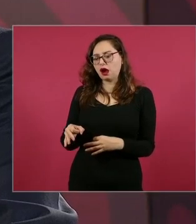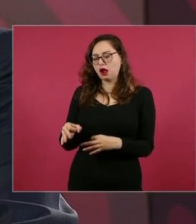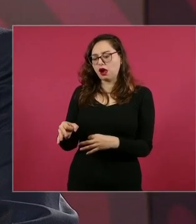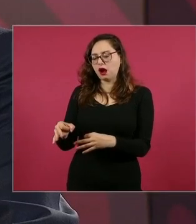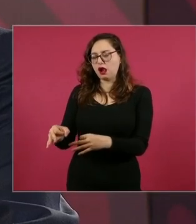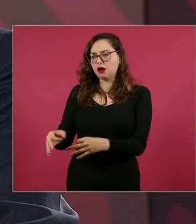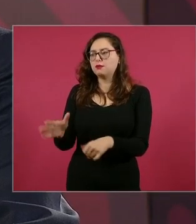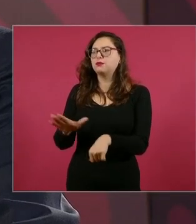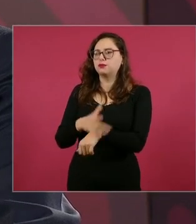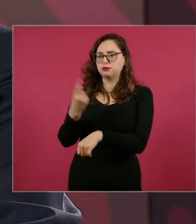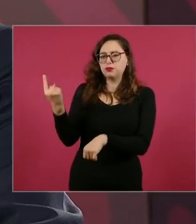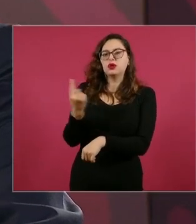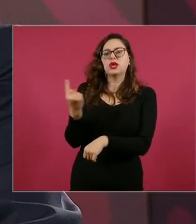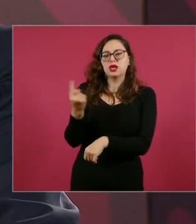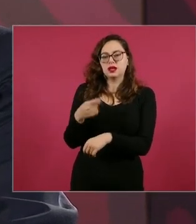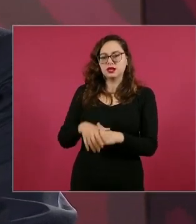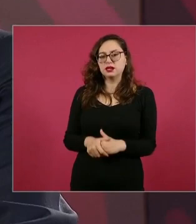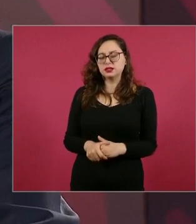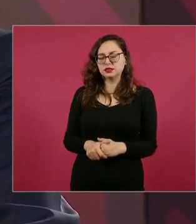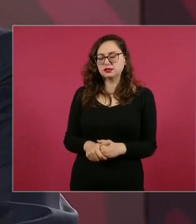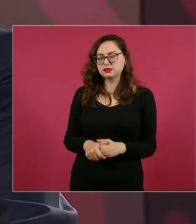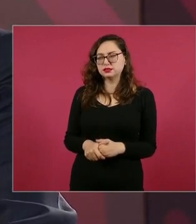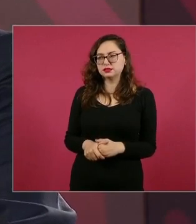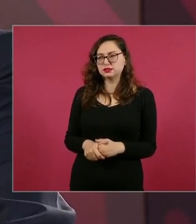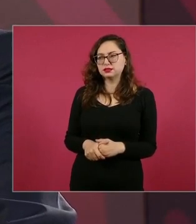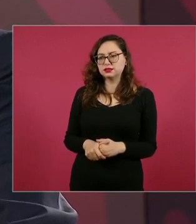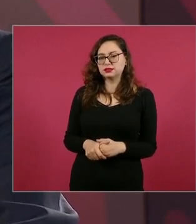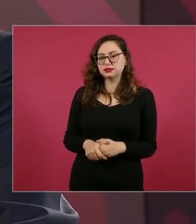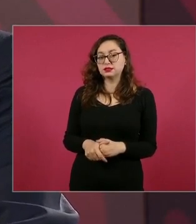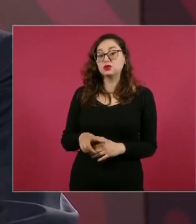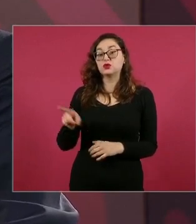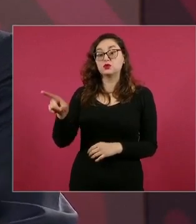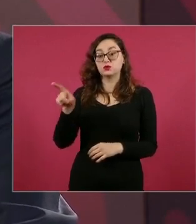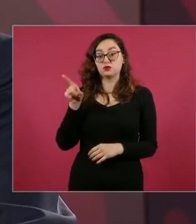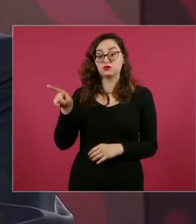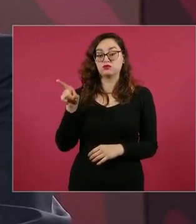legal y los tiene la